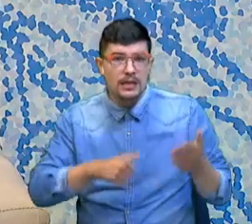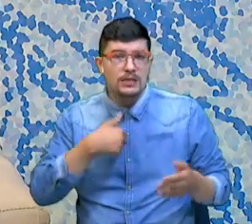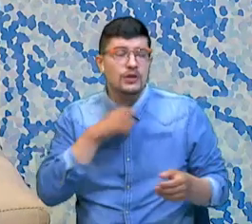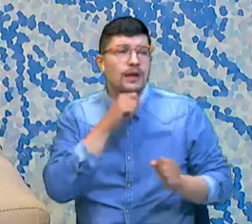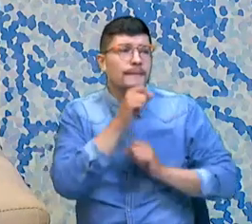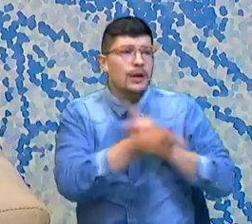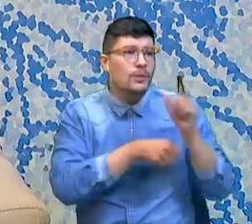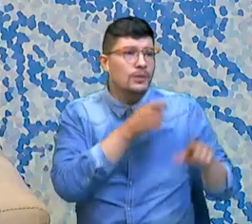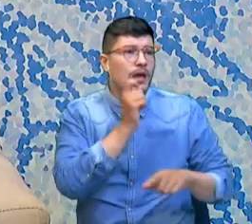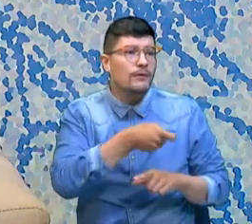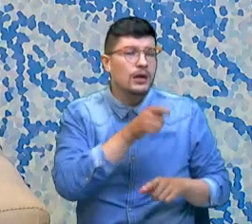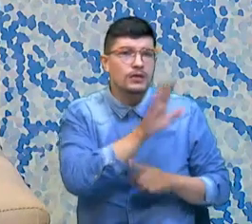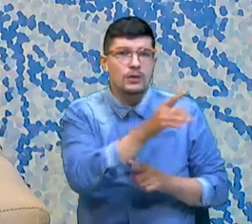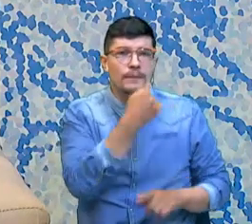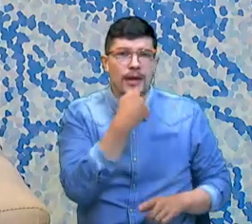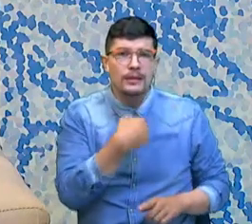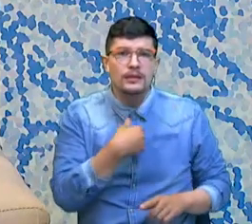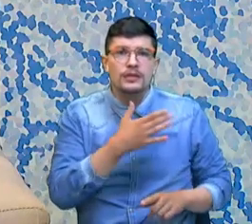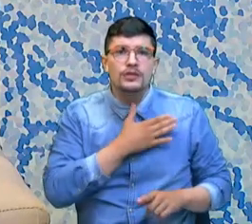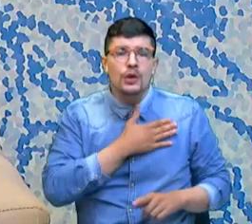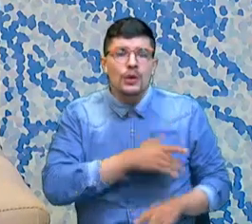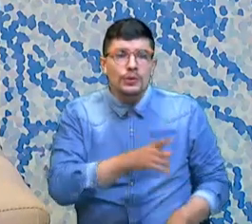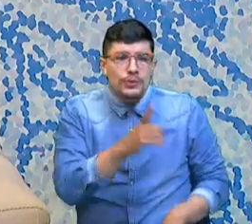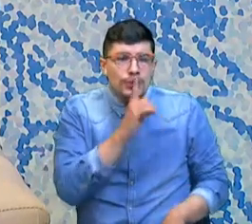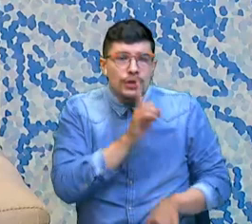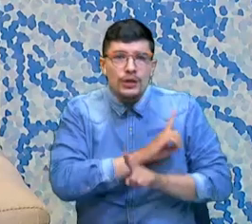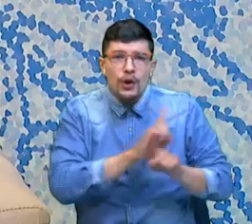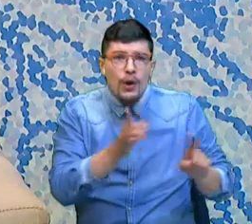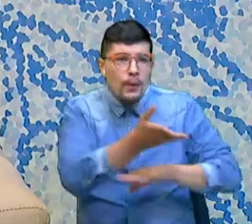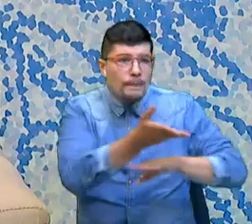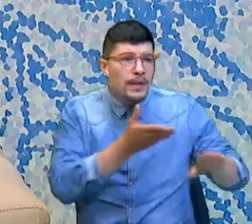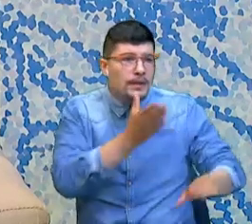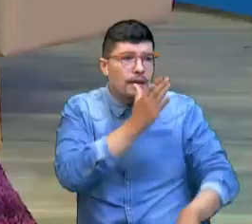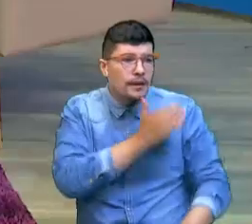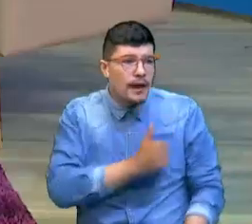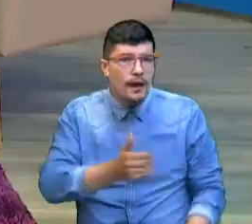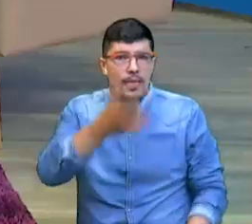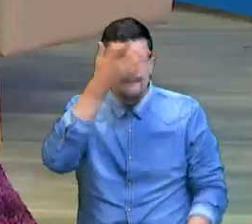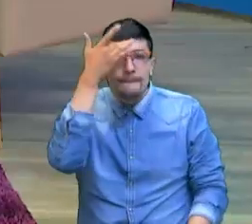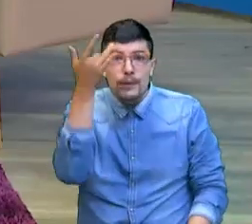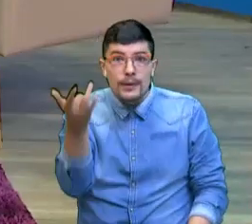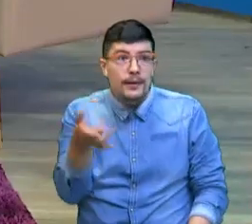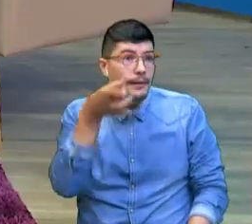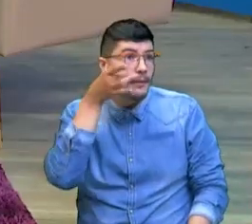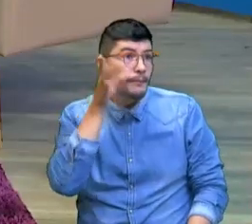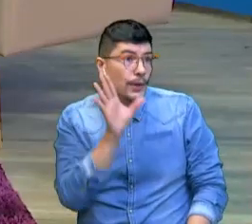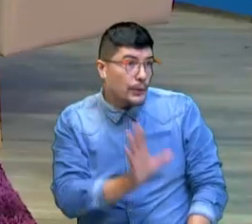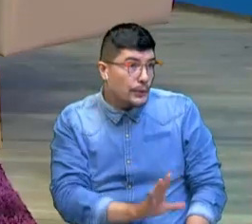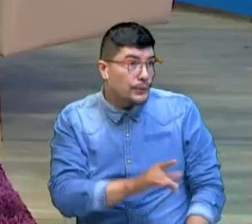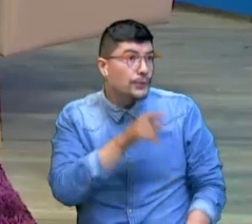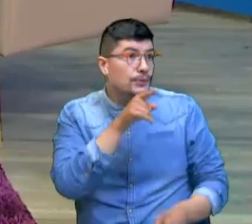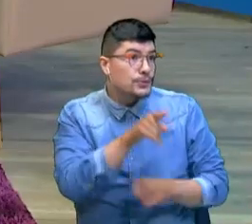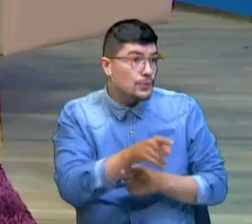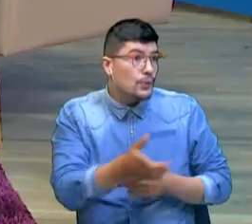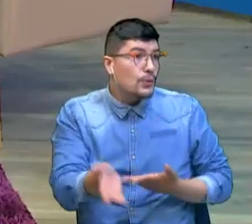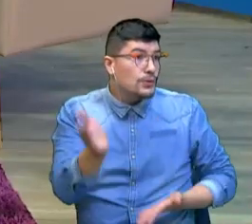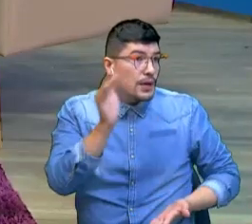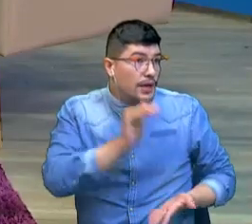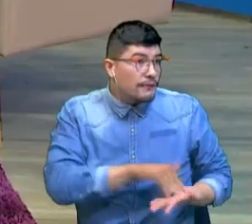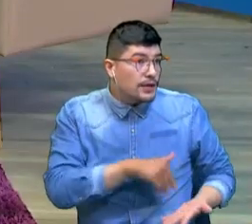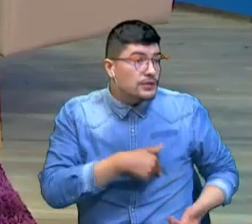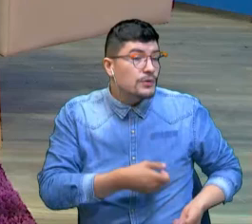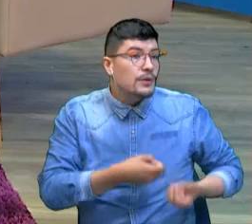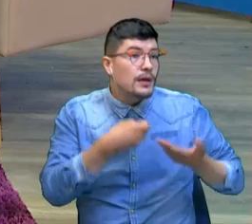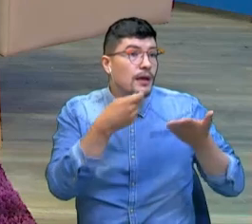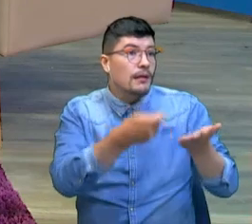un abogado y me dice que es mejor que me quede callada y no reclame porque es posible que que tenga que devolver lo que